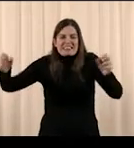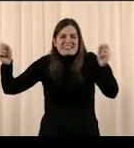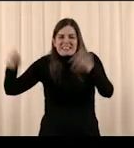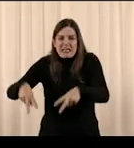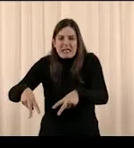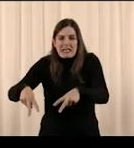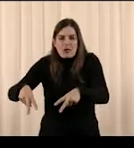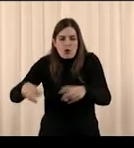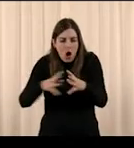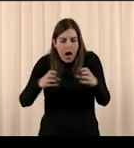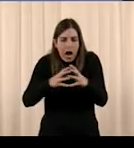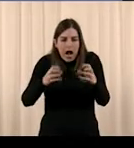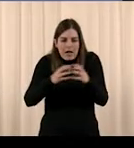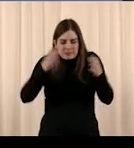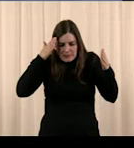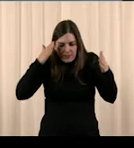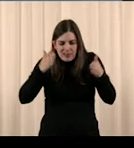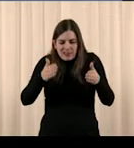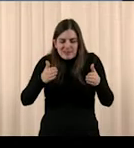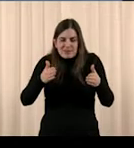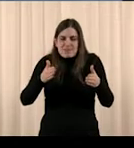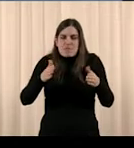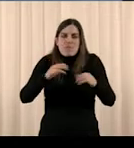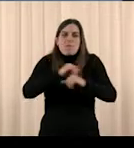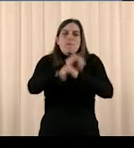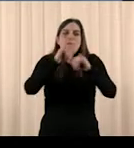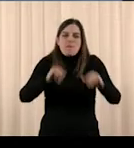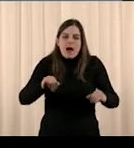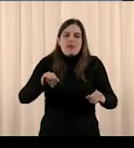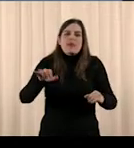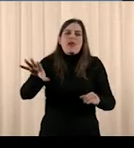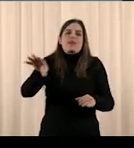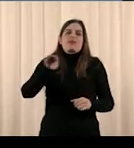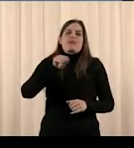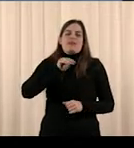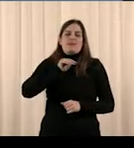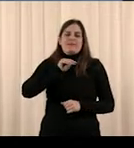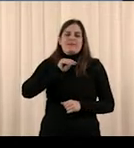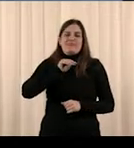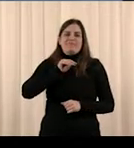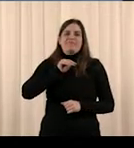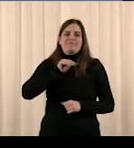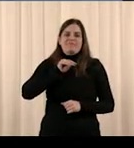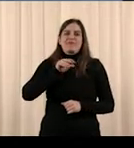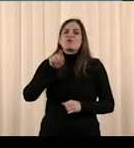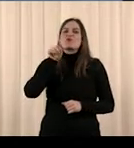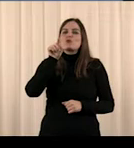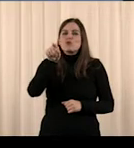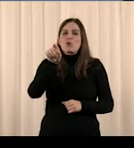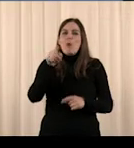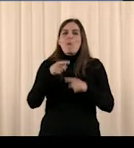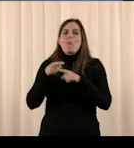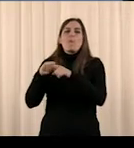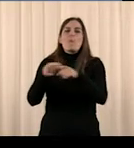a entender en qué consiste la paz. That you, que tú too, también are a part, eres